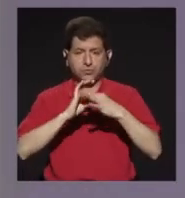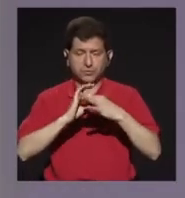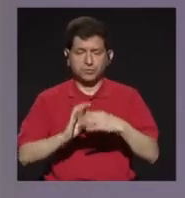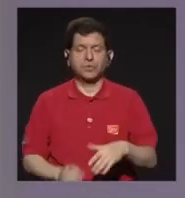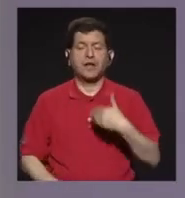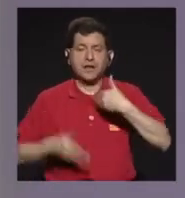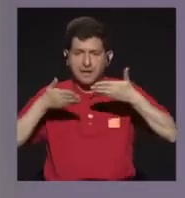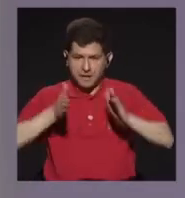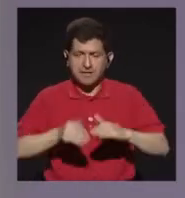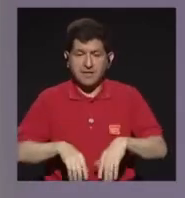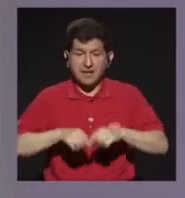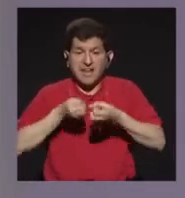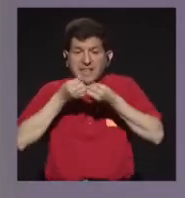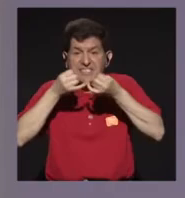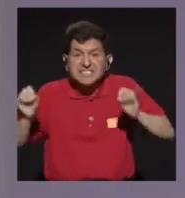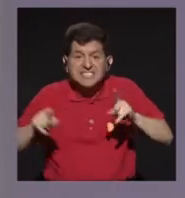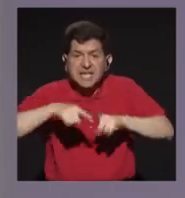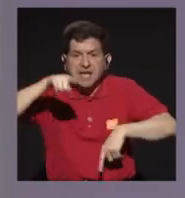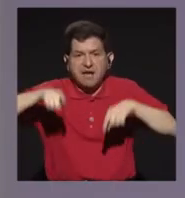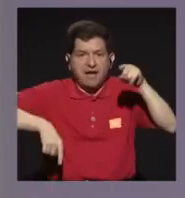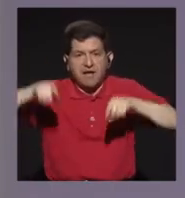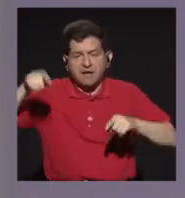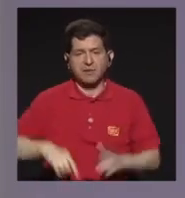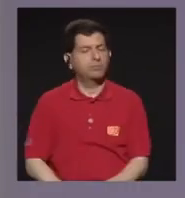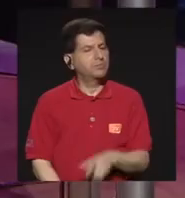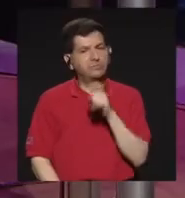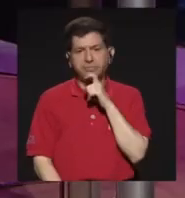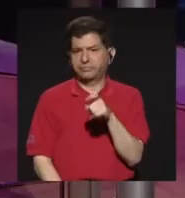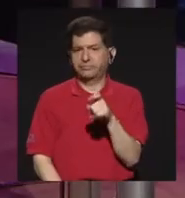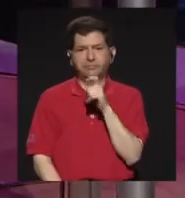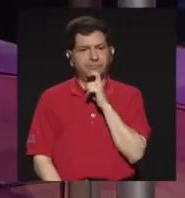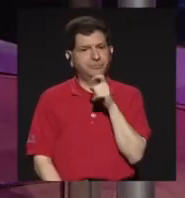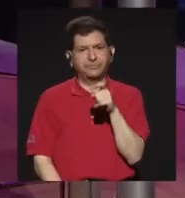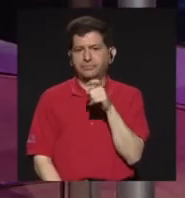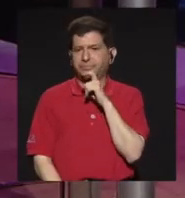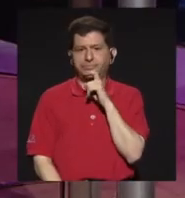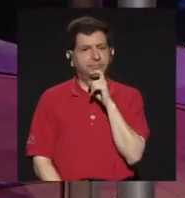sin estadísticas es muy difícil